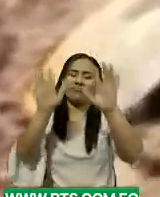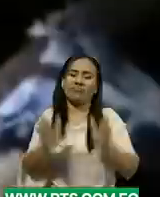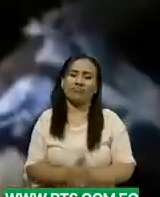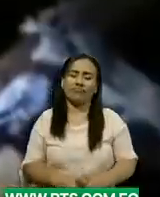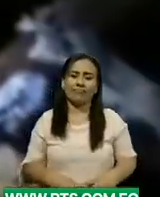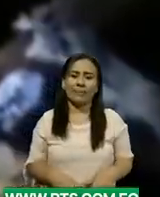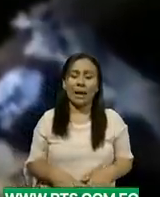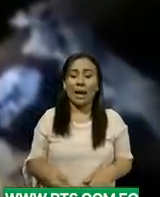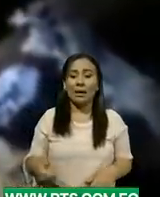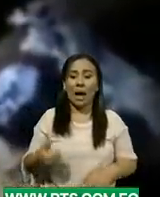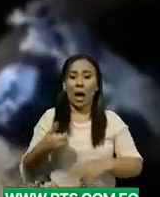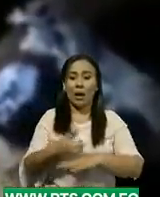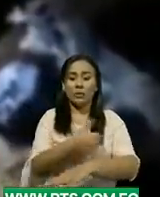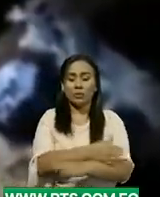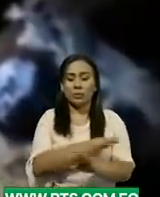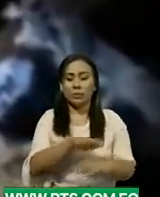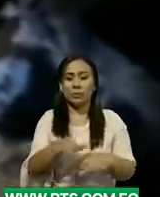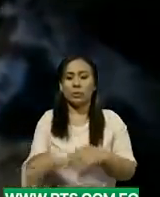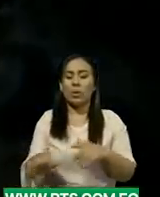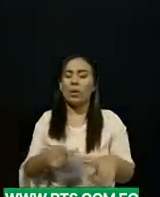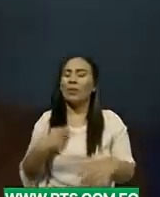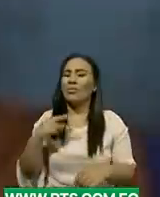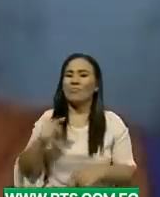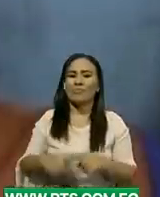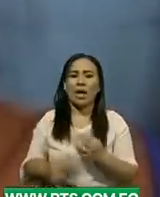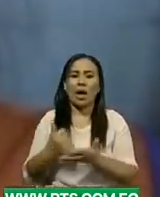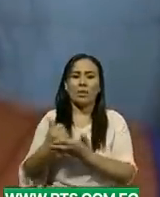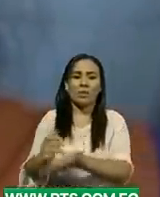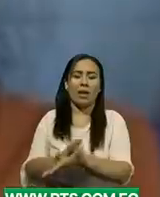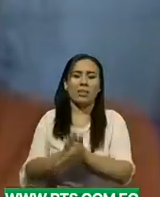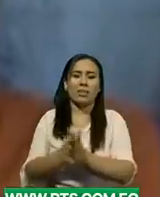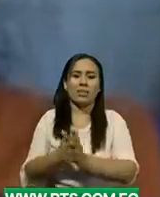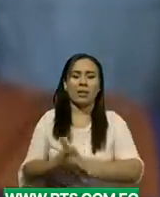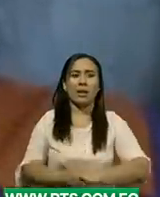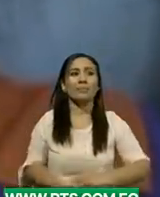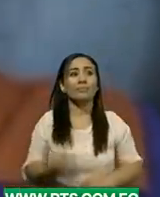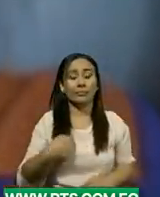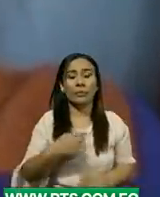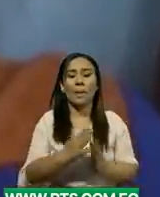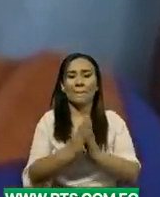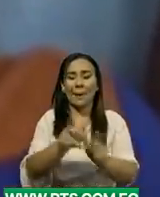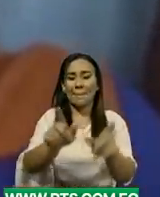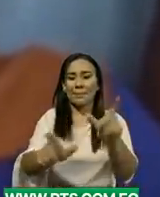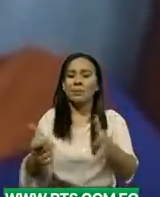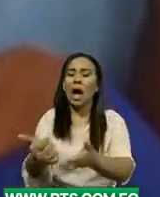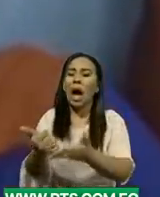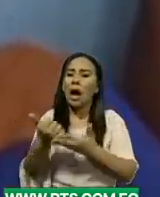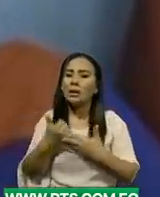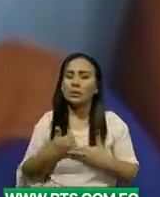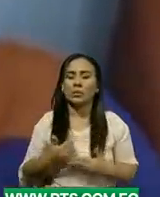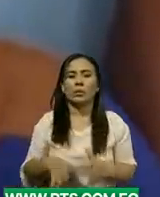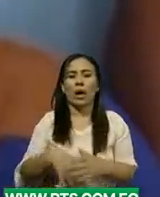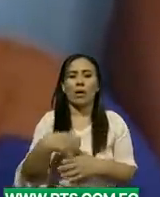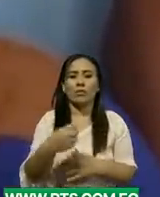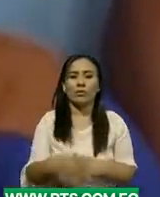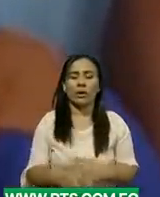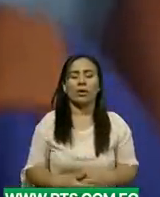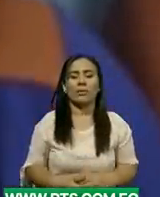acudieron al llamado de auxilio. Poco se pudo hacer. Pedí ayuda a los vecinos de al frente. Vino el señor de al frente